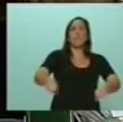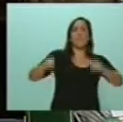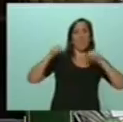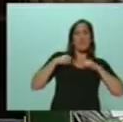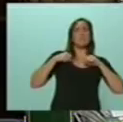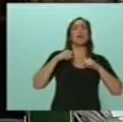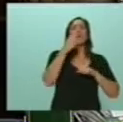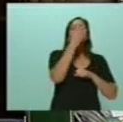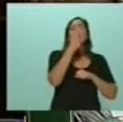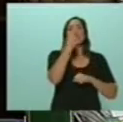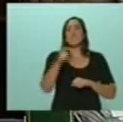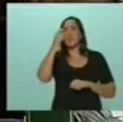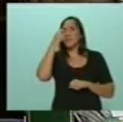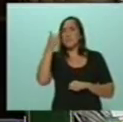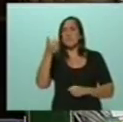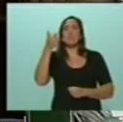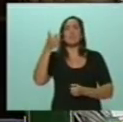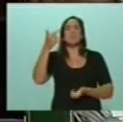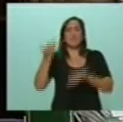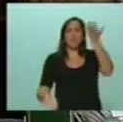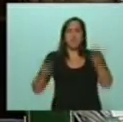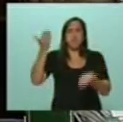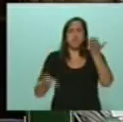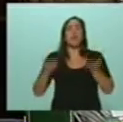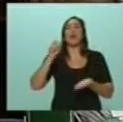42.471, 126 toneladas de alimento,